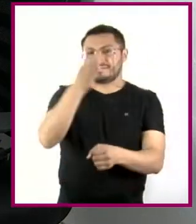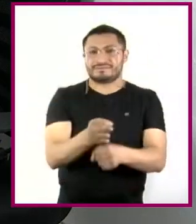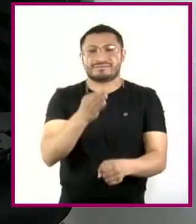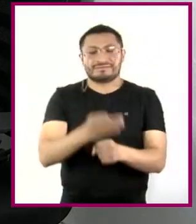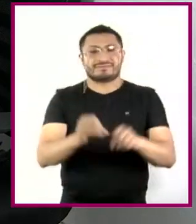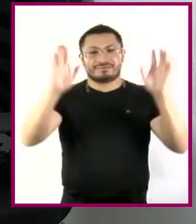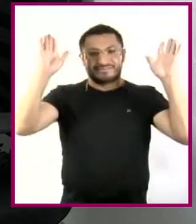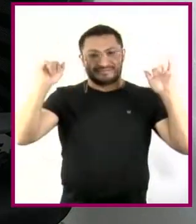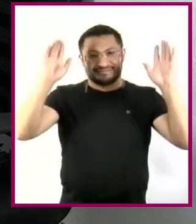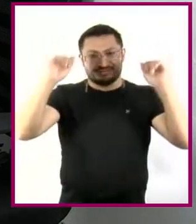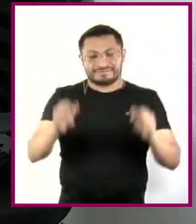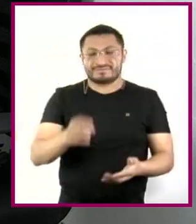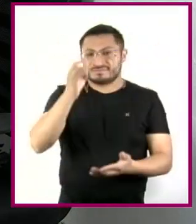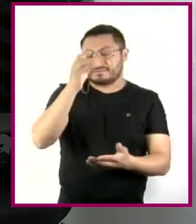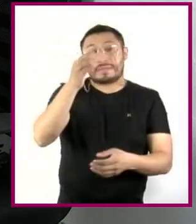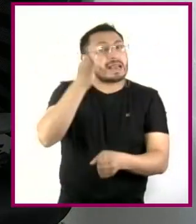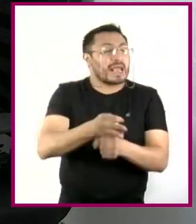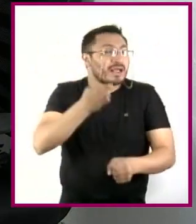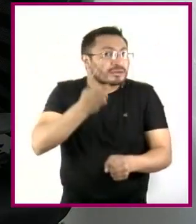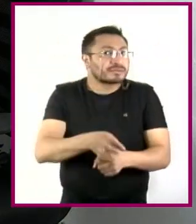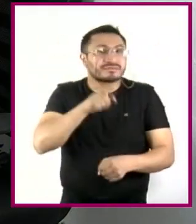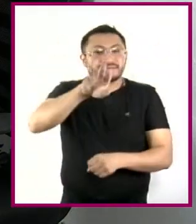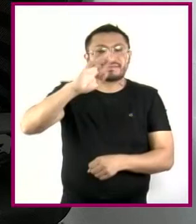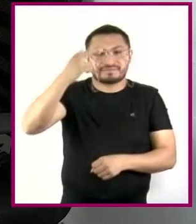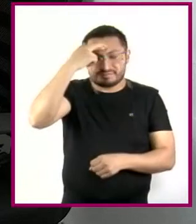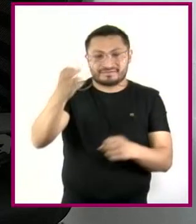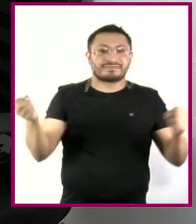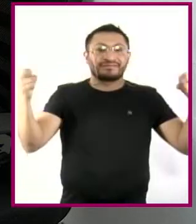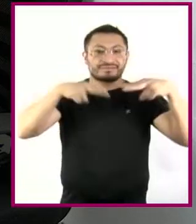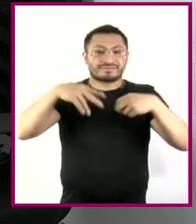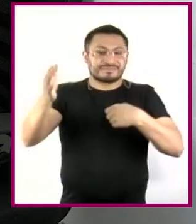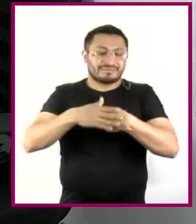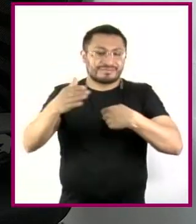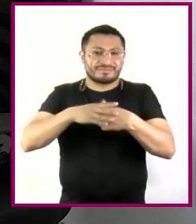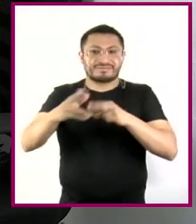de despedirnos, solo por ahora. Recuerden que los esperamos